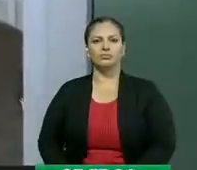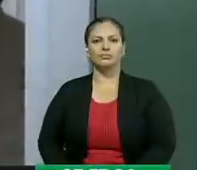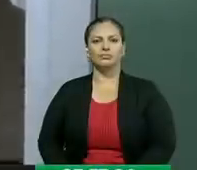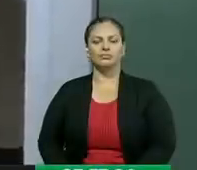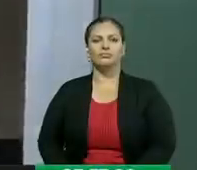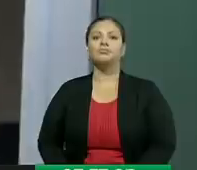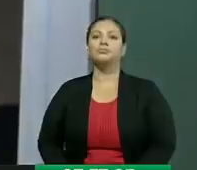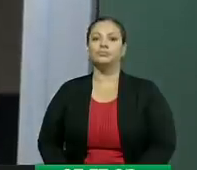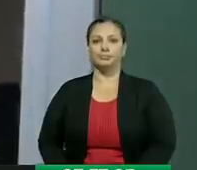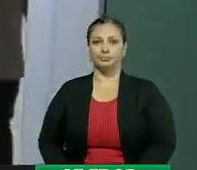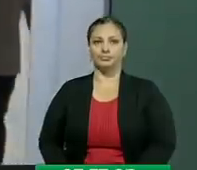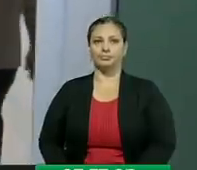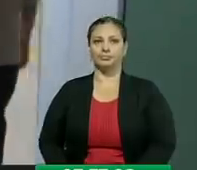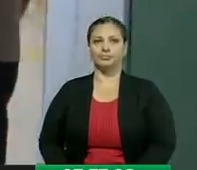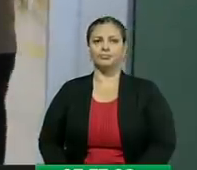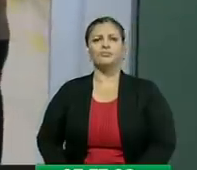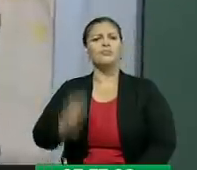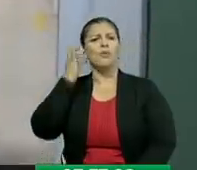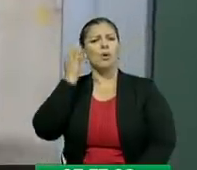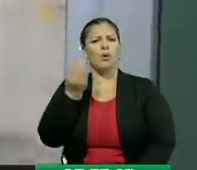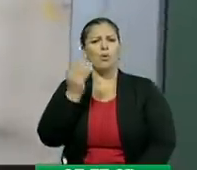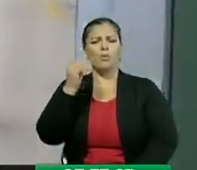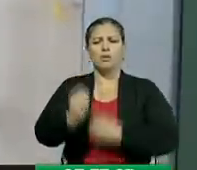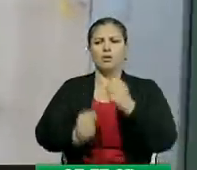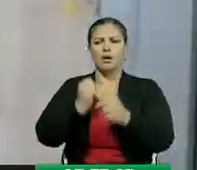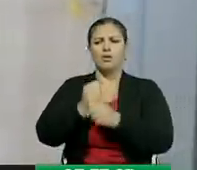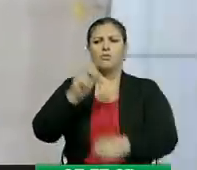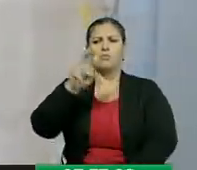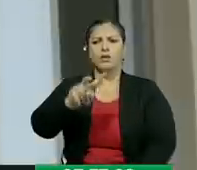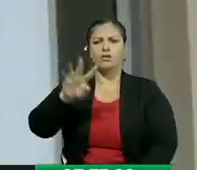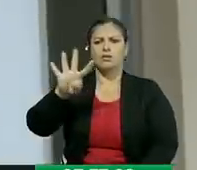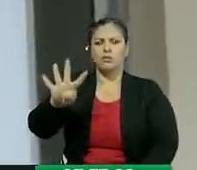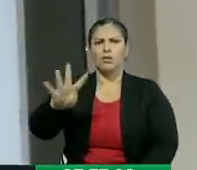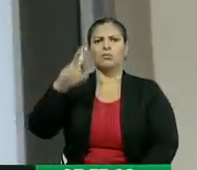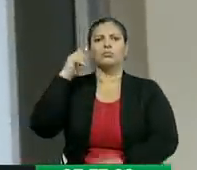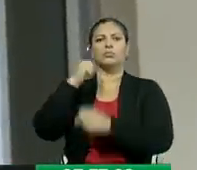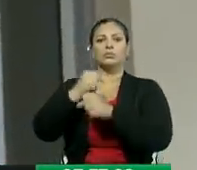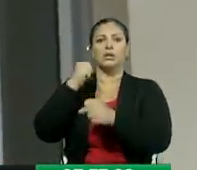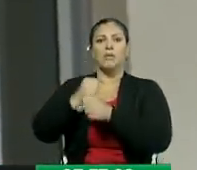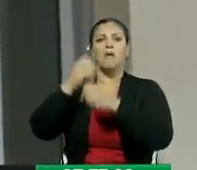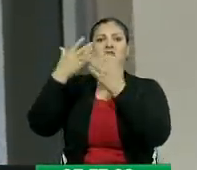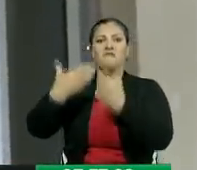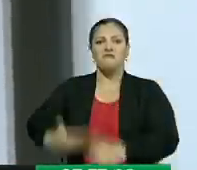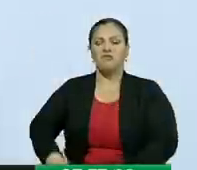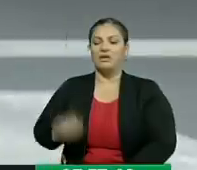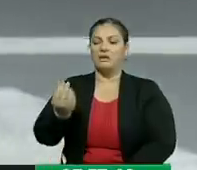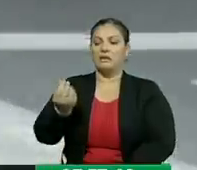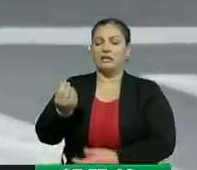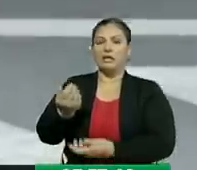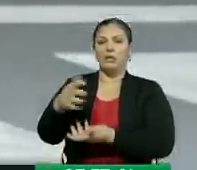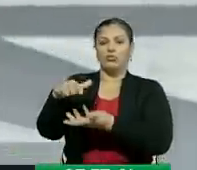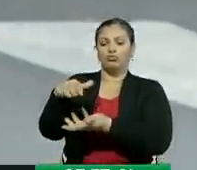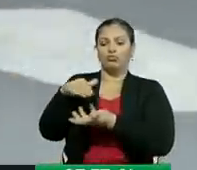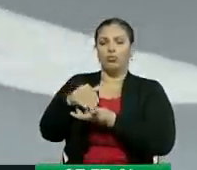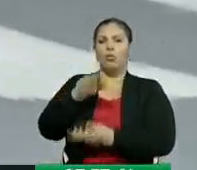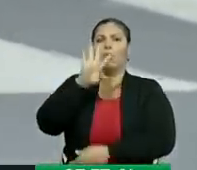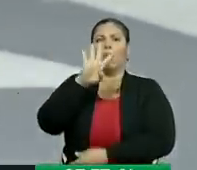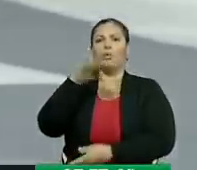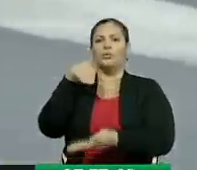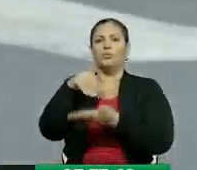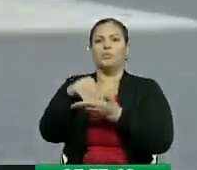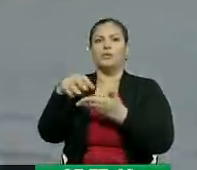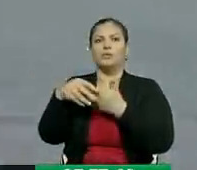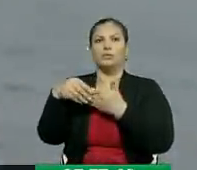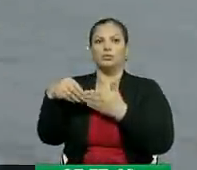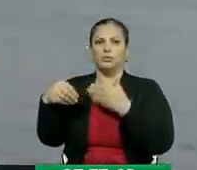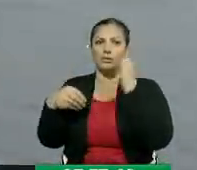El pronóstico de la joven de 24 años es reservado. Fue victimada con 3 impactos de bala por desconocidos que le